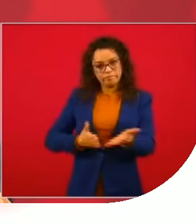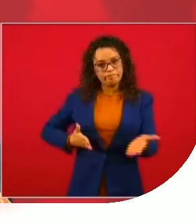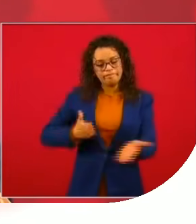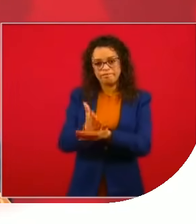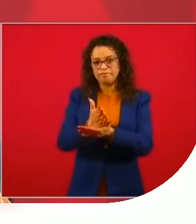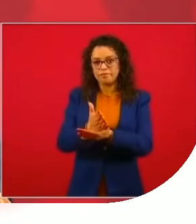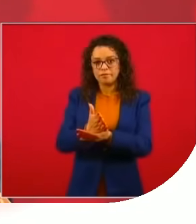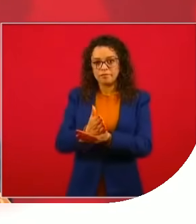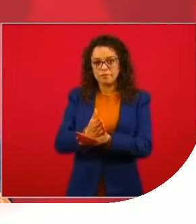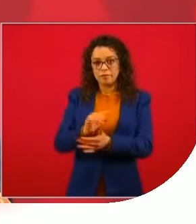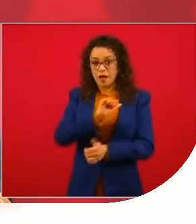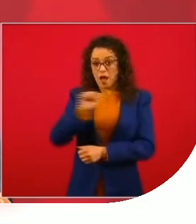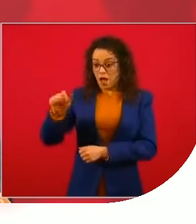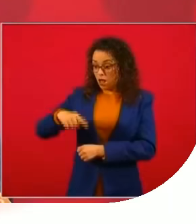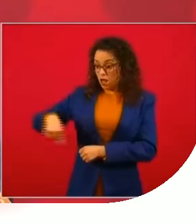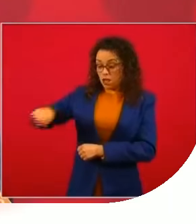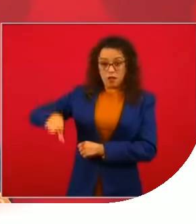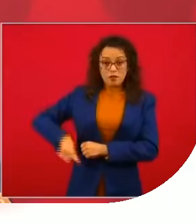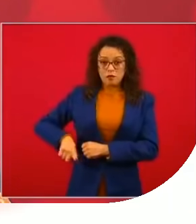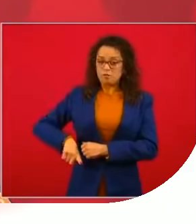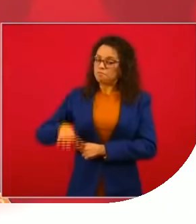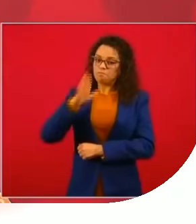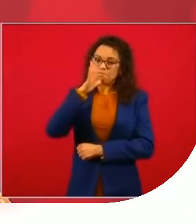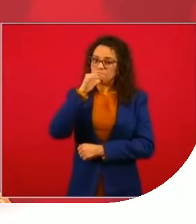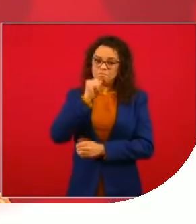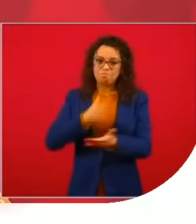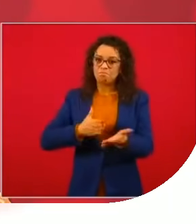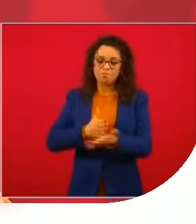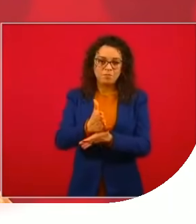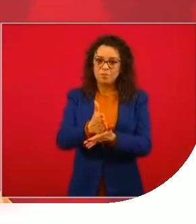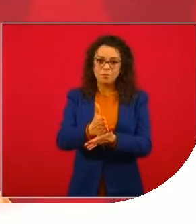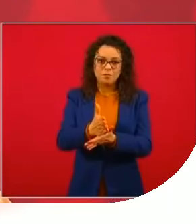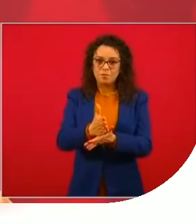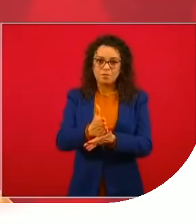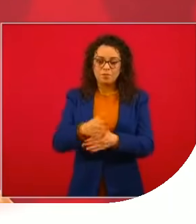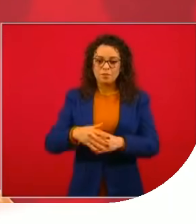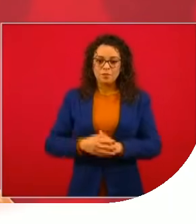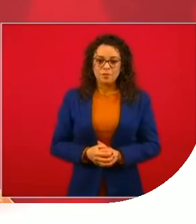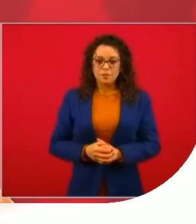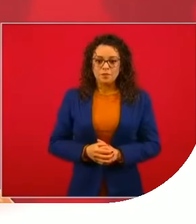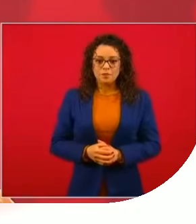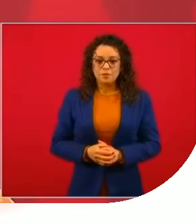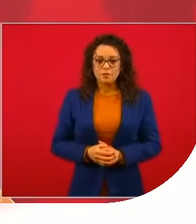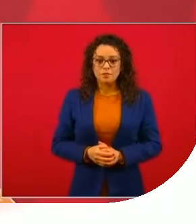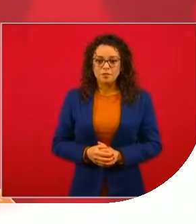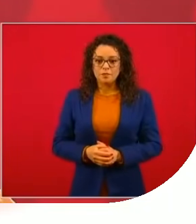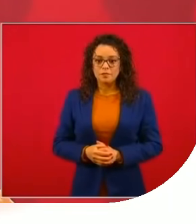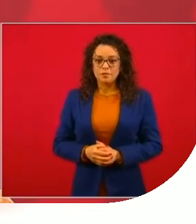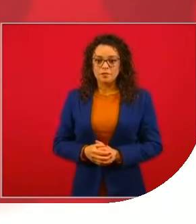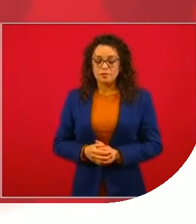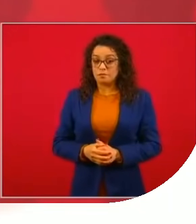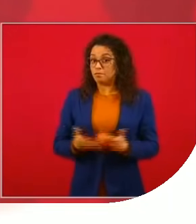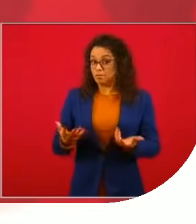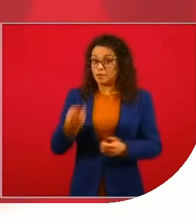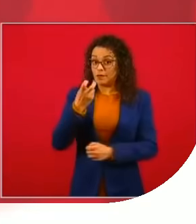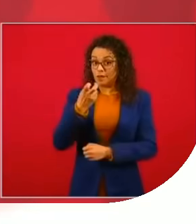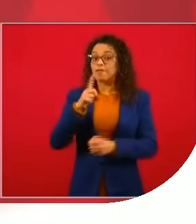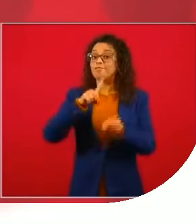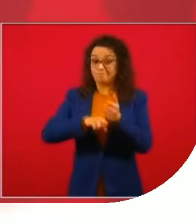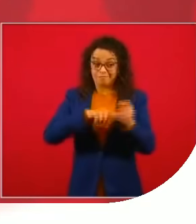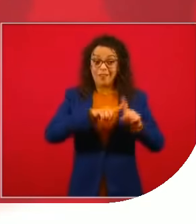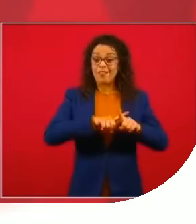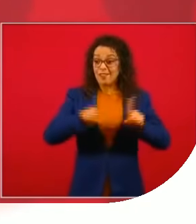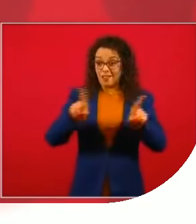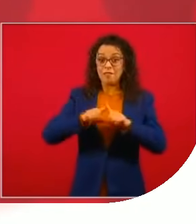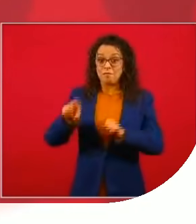Que ese es otro distintivo ellos vienen de un